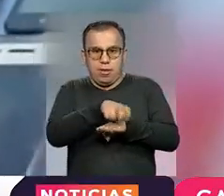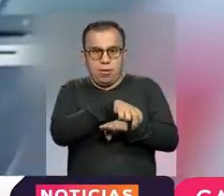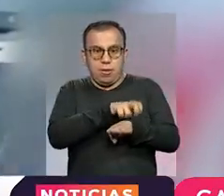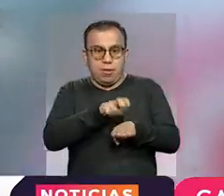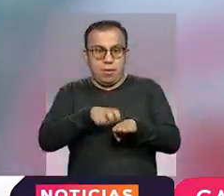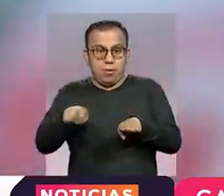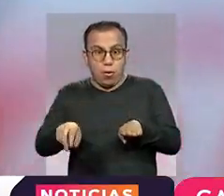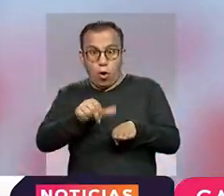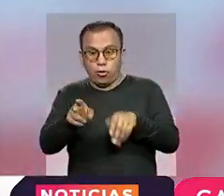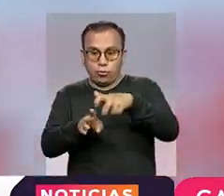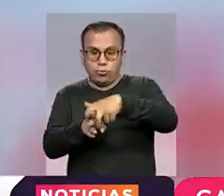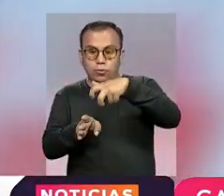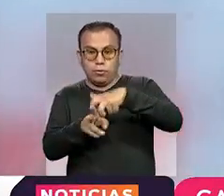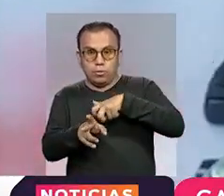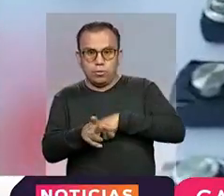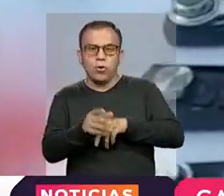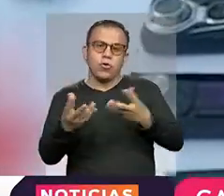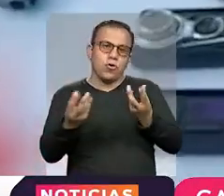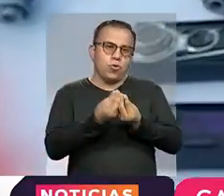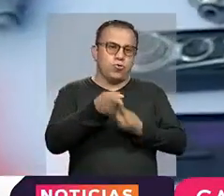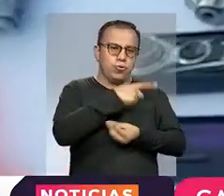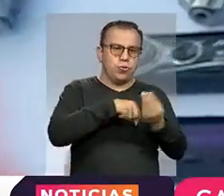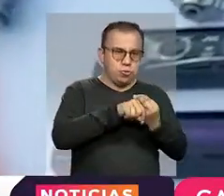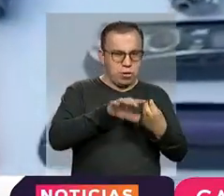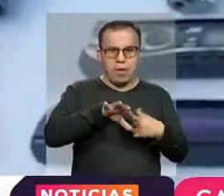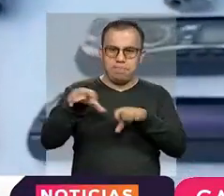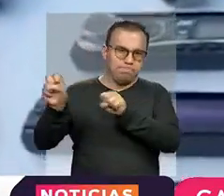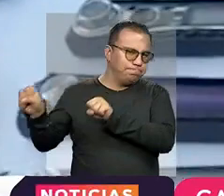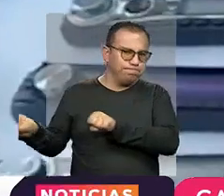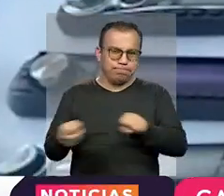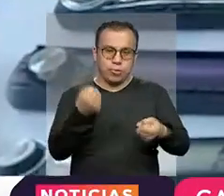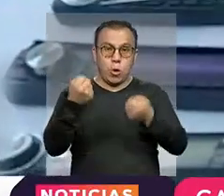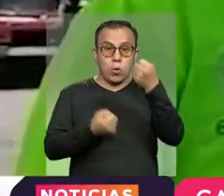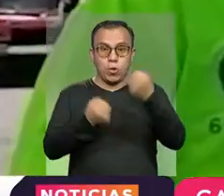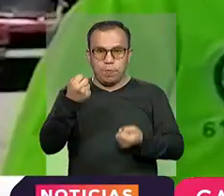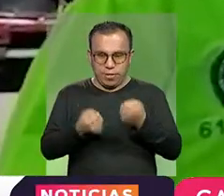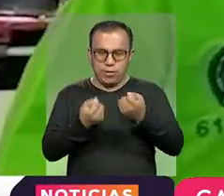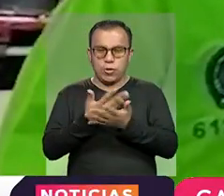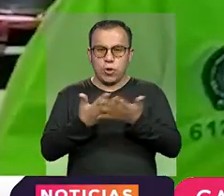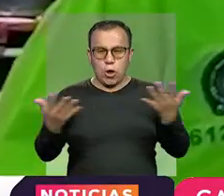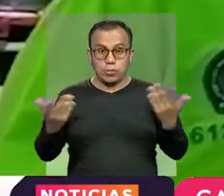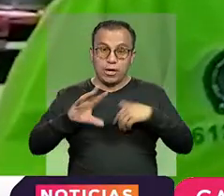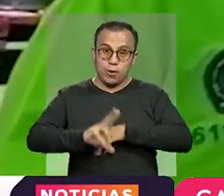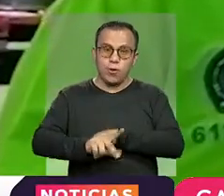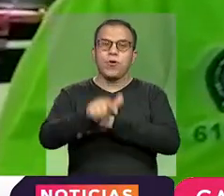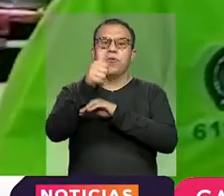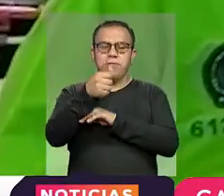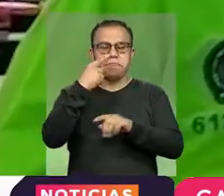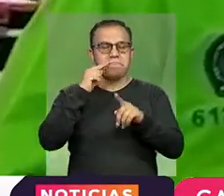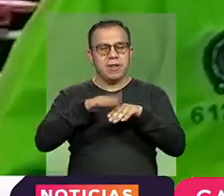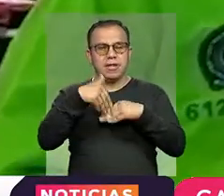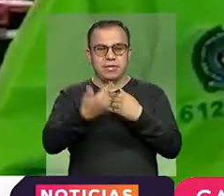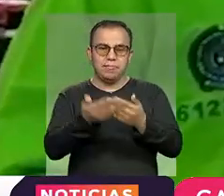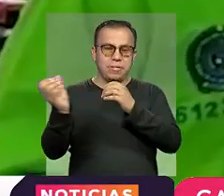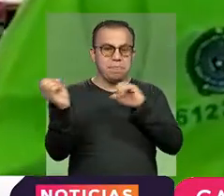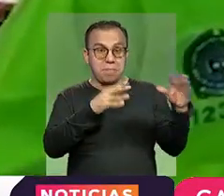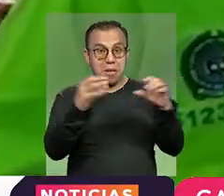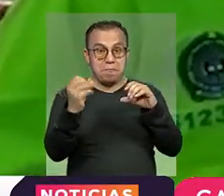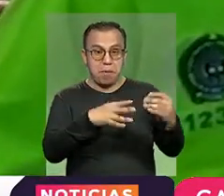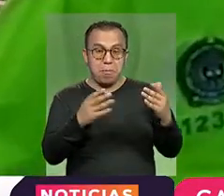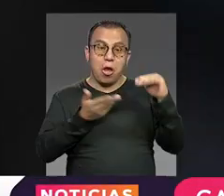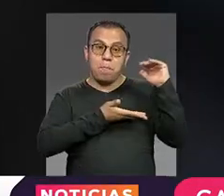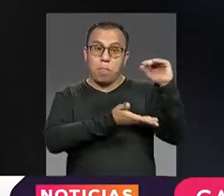mientras que otros integrantes de esta organización procedían a llevarse los camiones con la mercancía hurtada para descargarla en bodegas